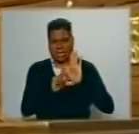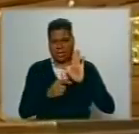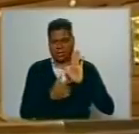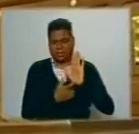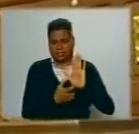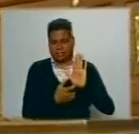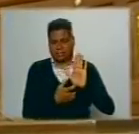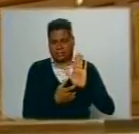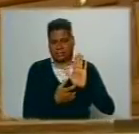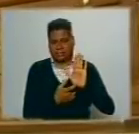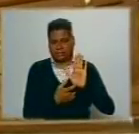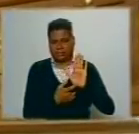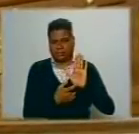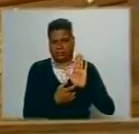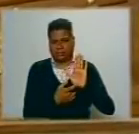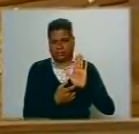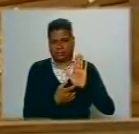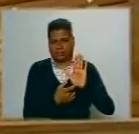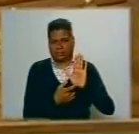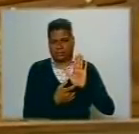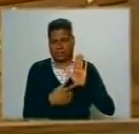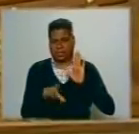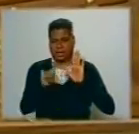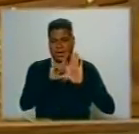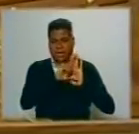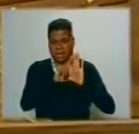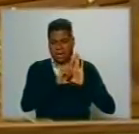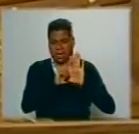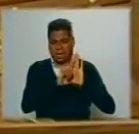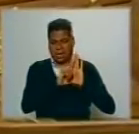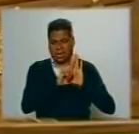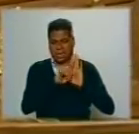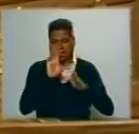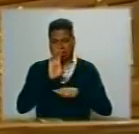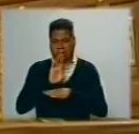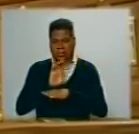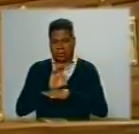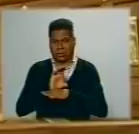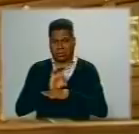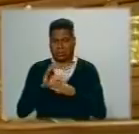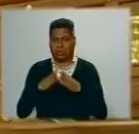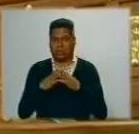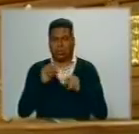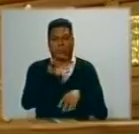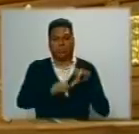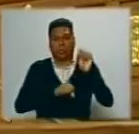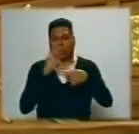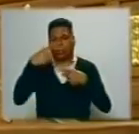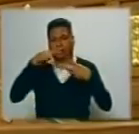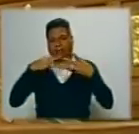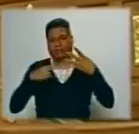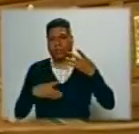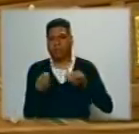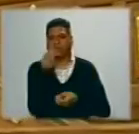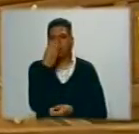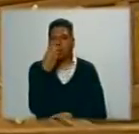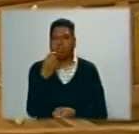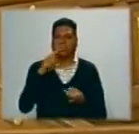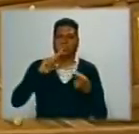de ley constitucional para la protección, el acceso a los bienes y servicios.